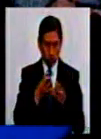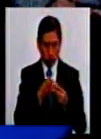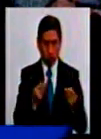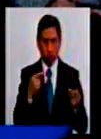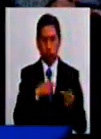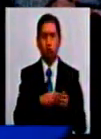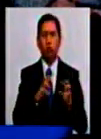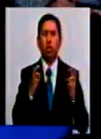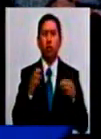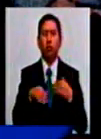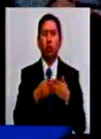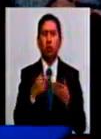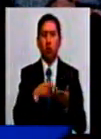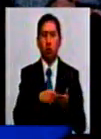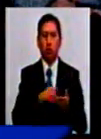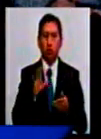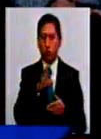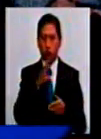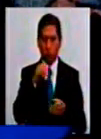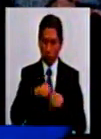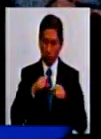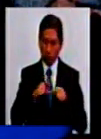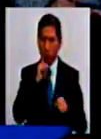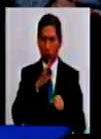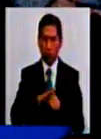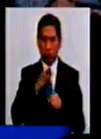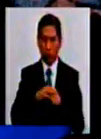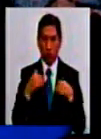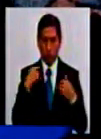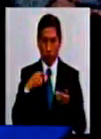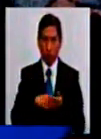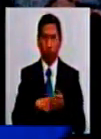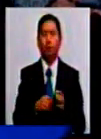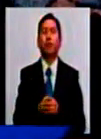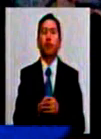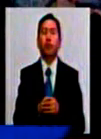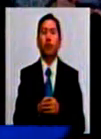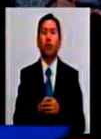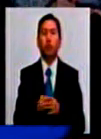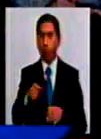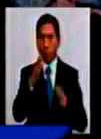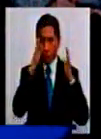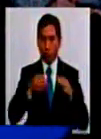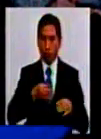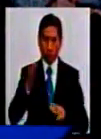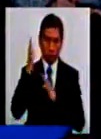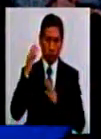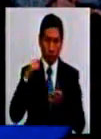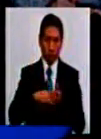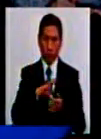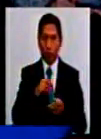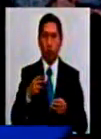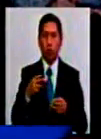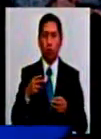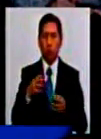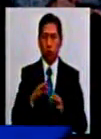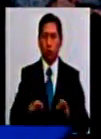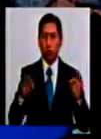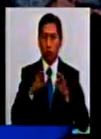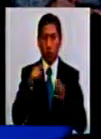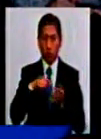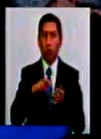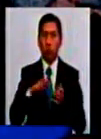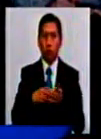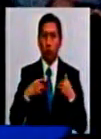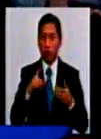acuerdo con su conducta constante y compromisos a lo largo del tiempo. Han escuchado nuestros alegatos en cuanto a la importancia fundamental